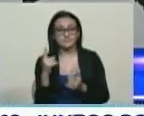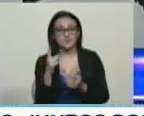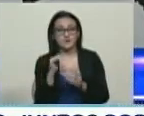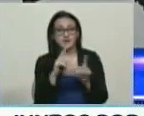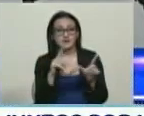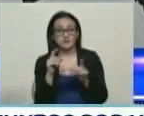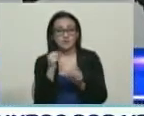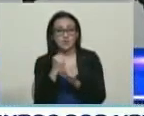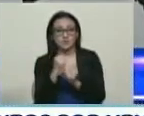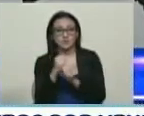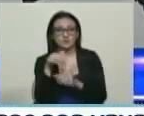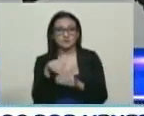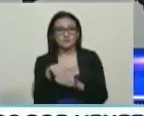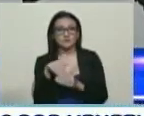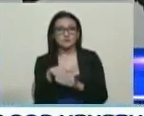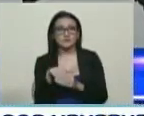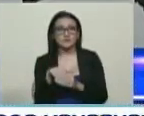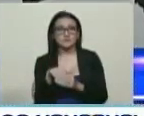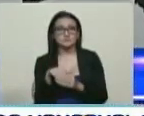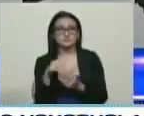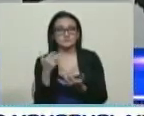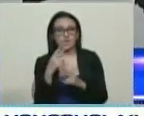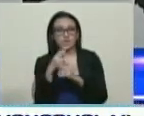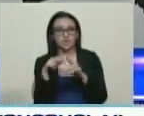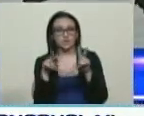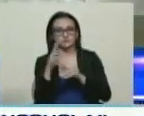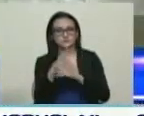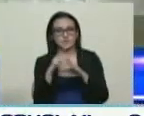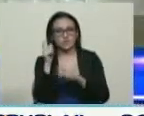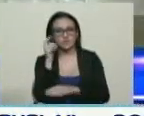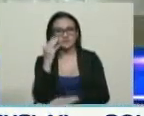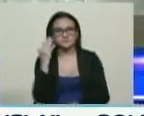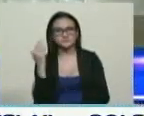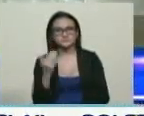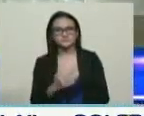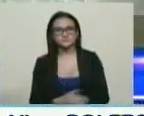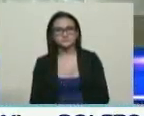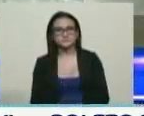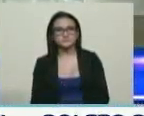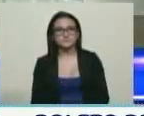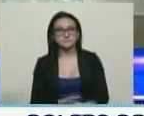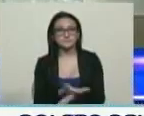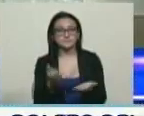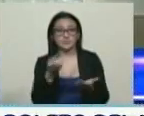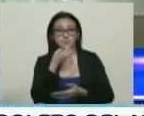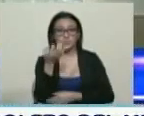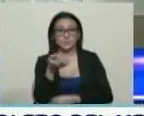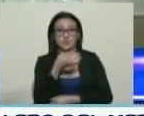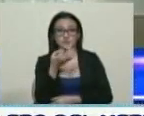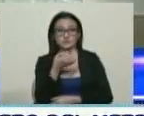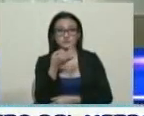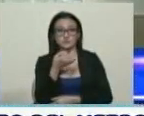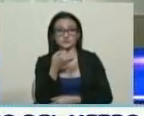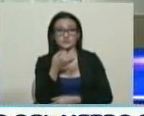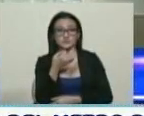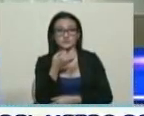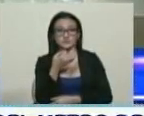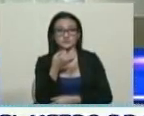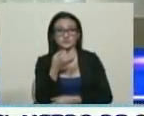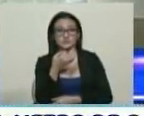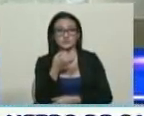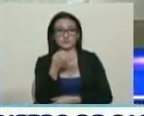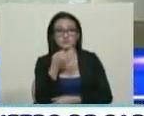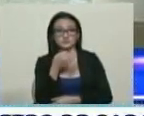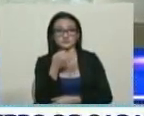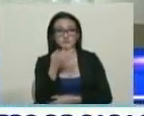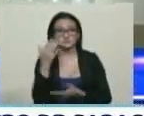de la jornada electoral a esta hora del mediodía. Vamos a escuchar sus palabras. Sí, muy buenas tardes. Queremos enviar